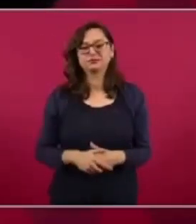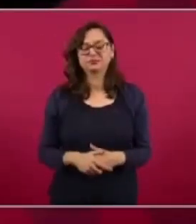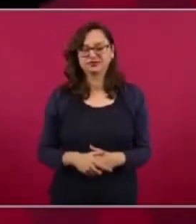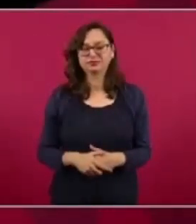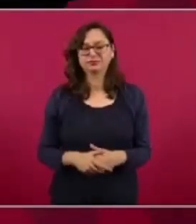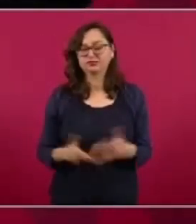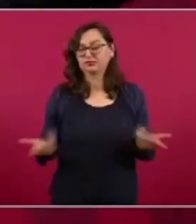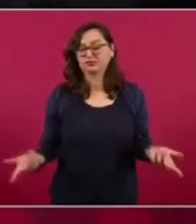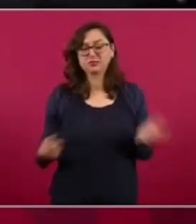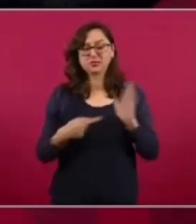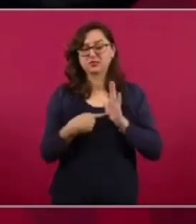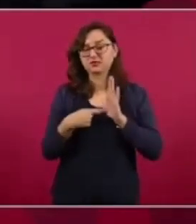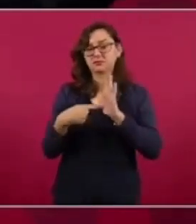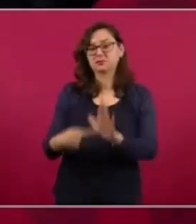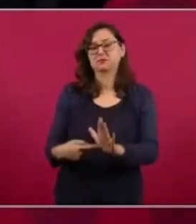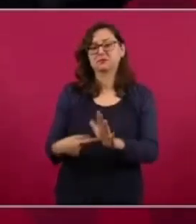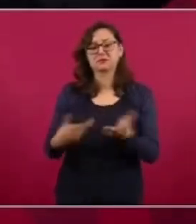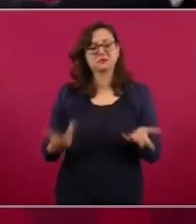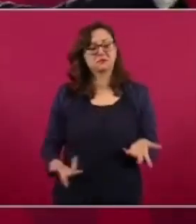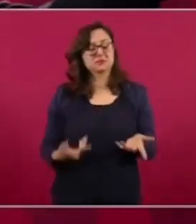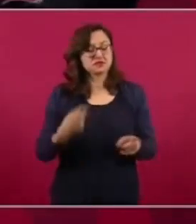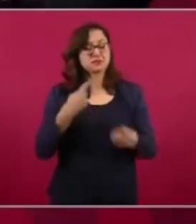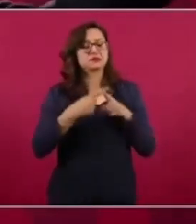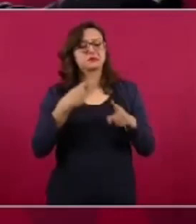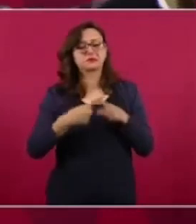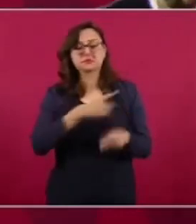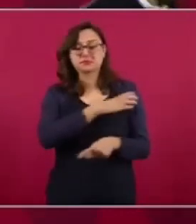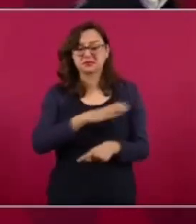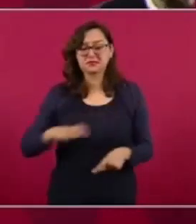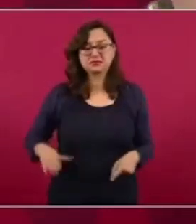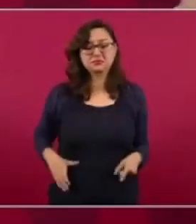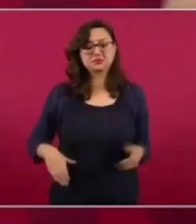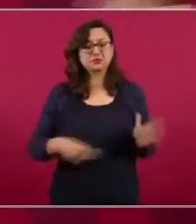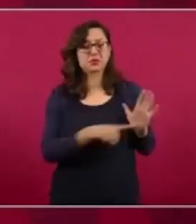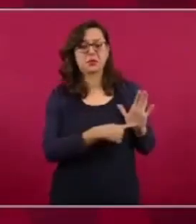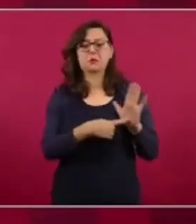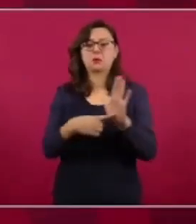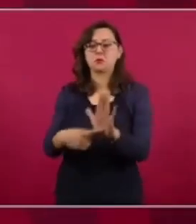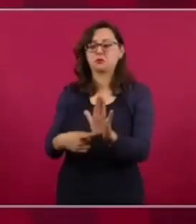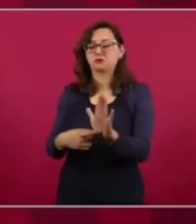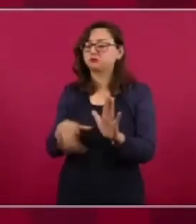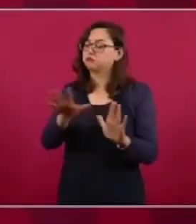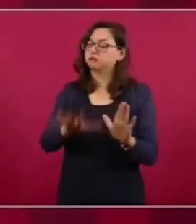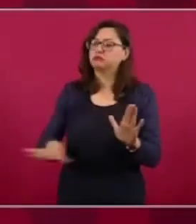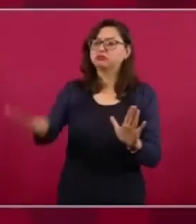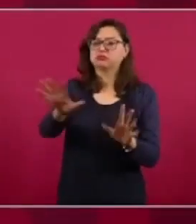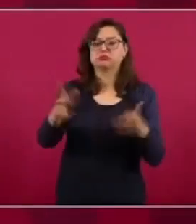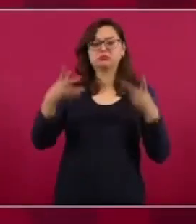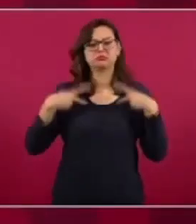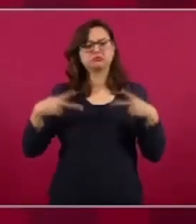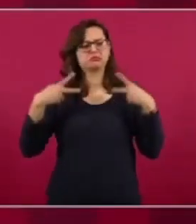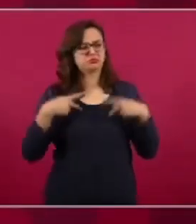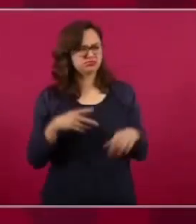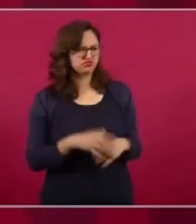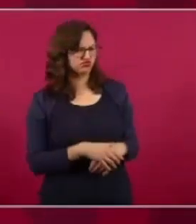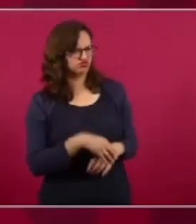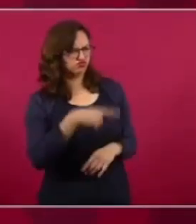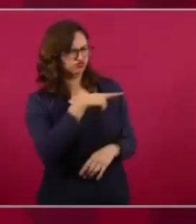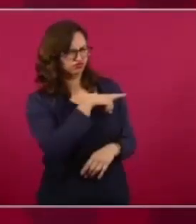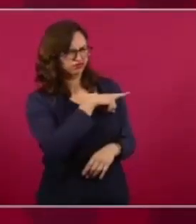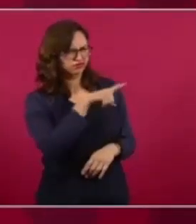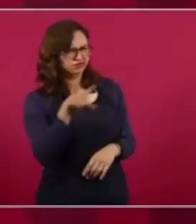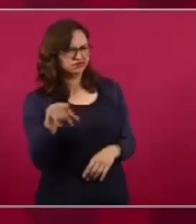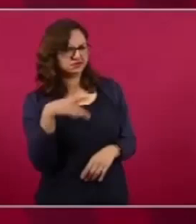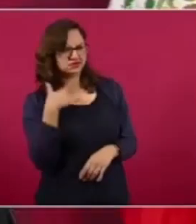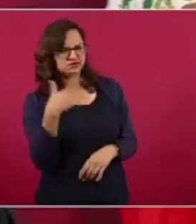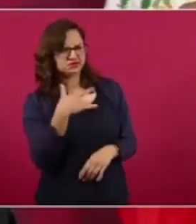Exponen todos, los conocen y todo. Y el pueblo dice va en la